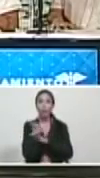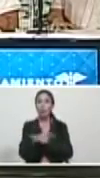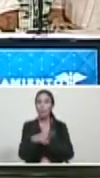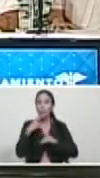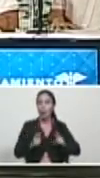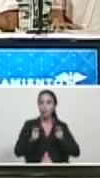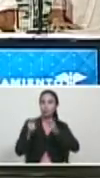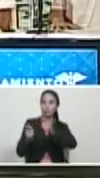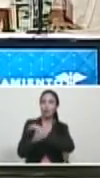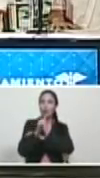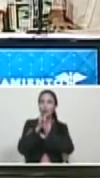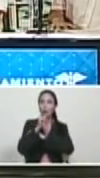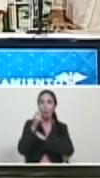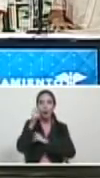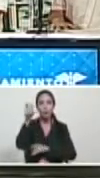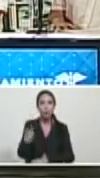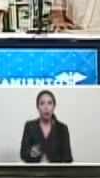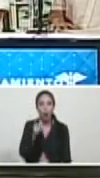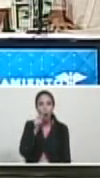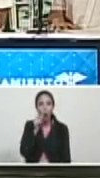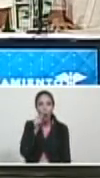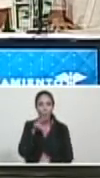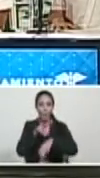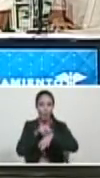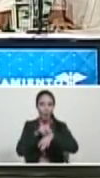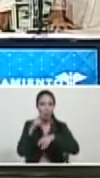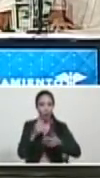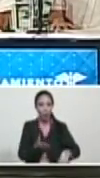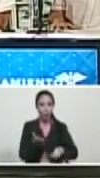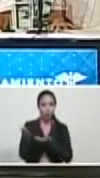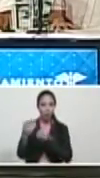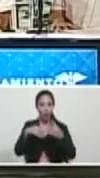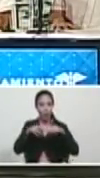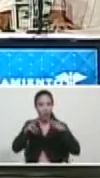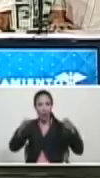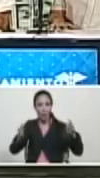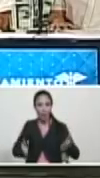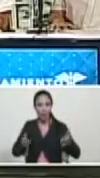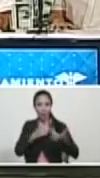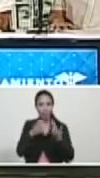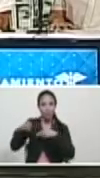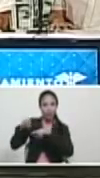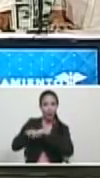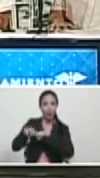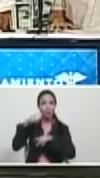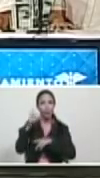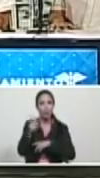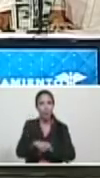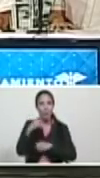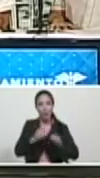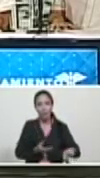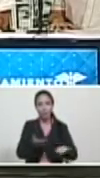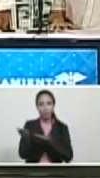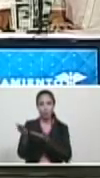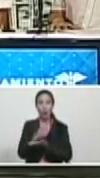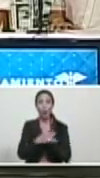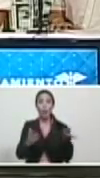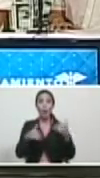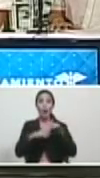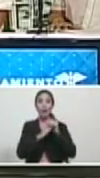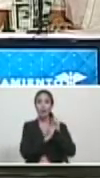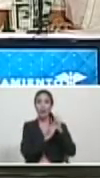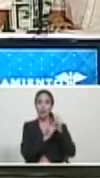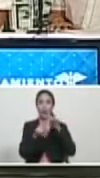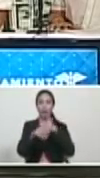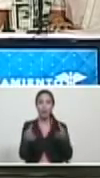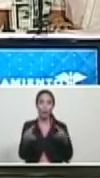designación del doctor Henry Ventura como el secretario ejecutivo del motor farmacéutico a partir del